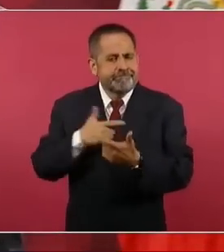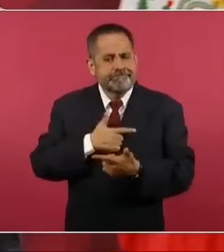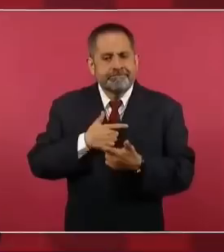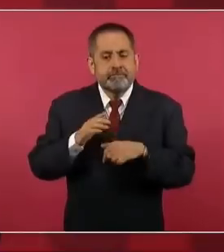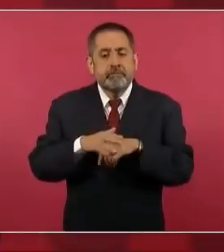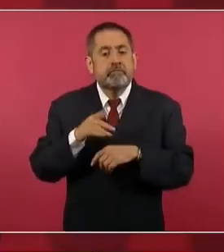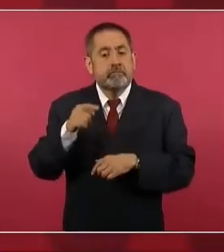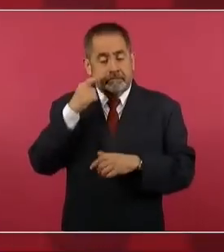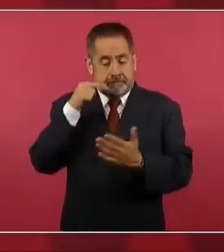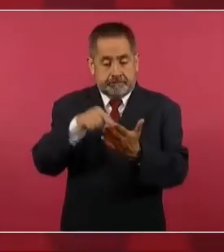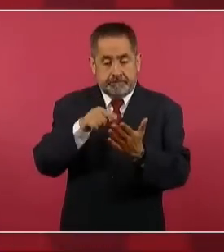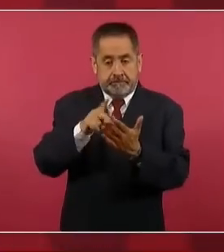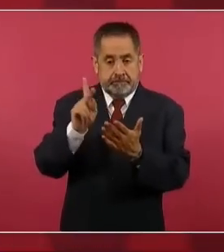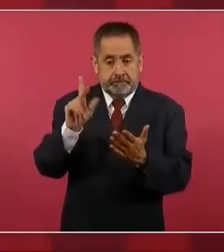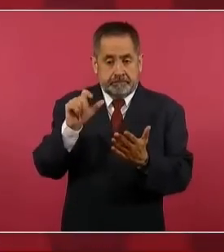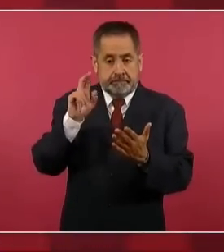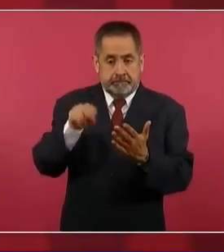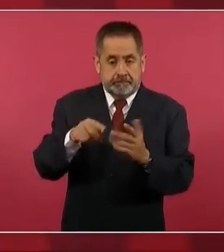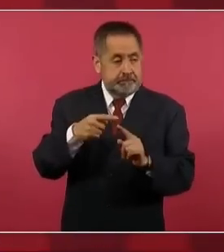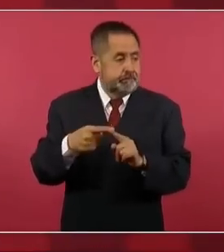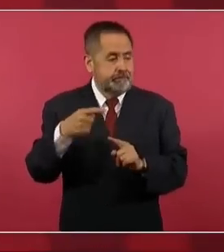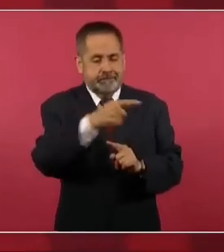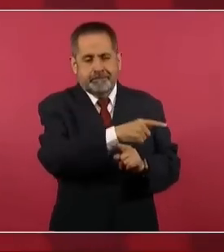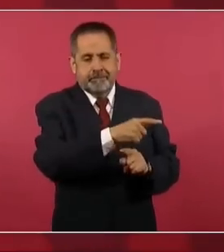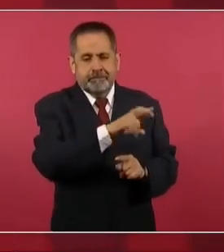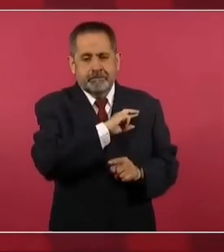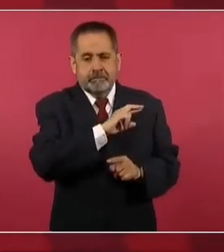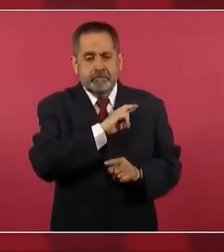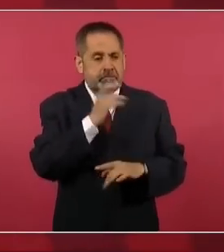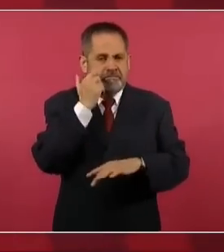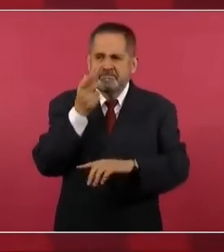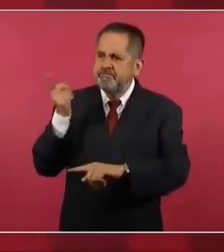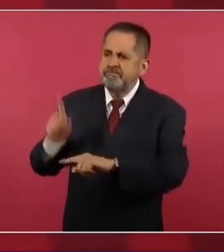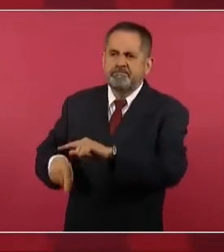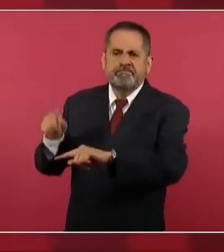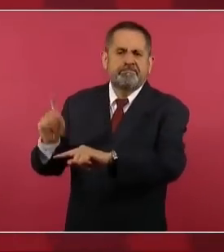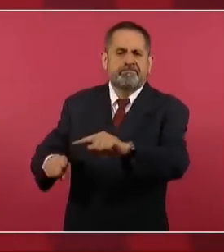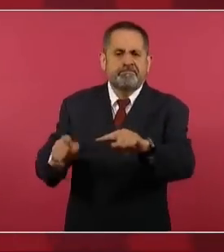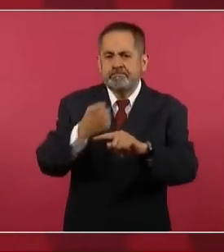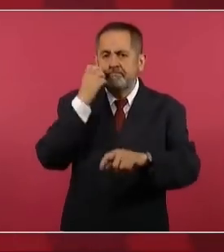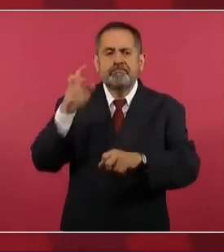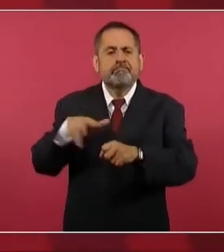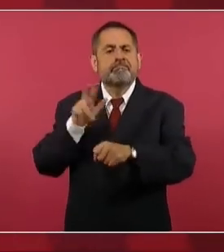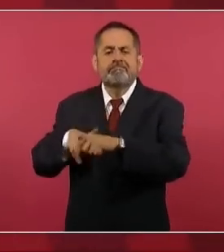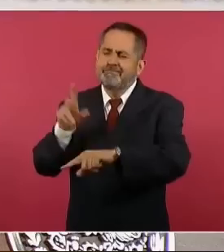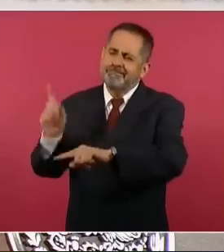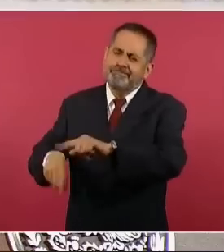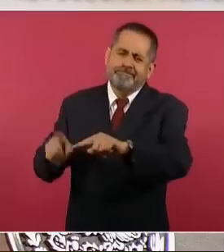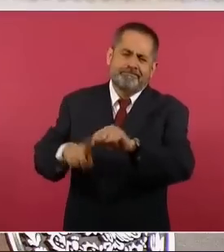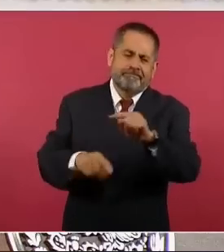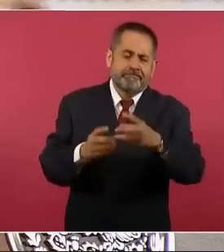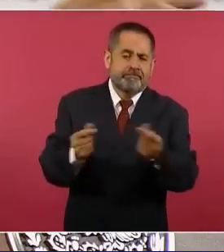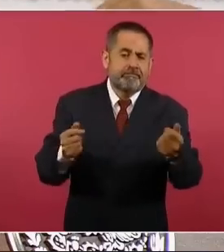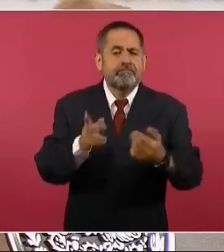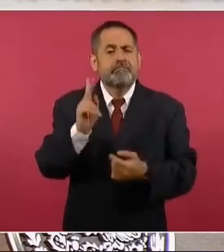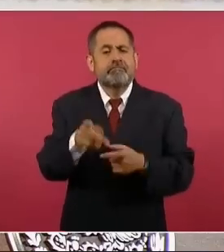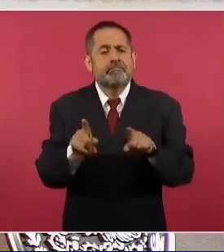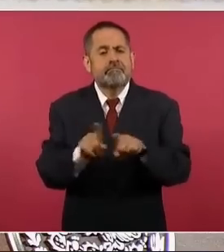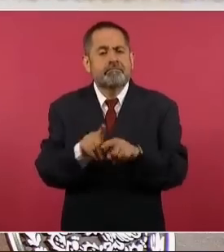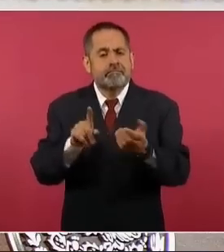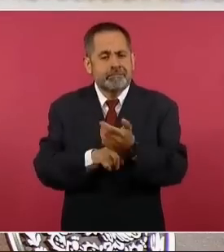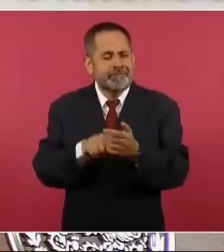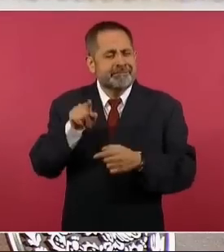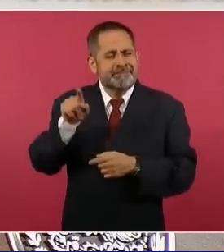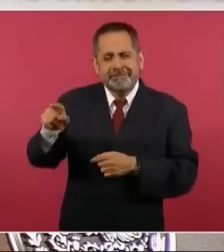porque en el plan privatizador de la educación querían desaparecer las normales, como desaparecieron el